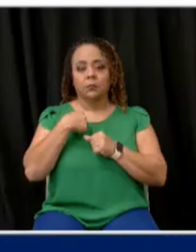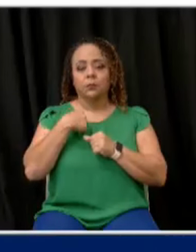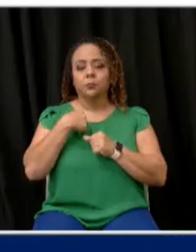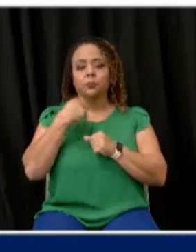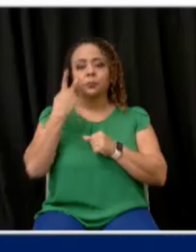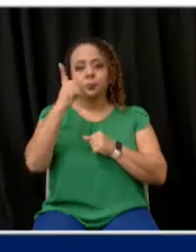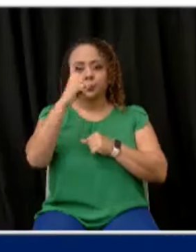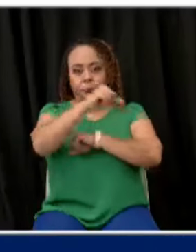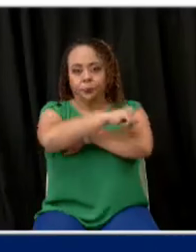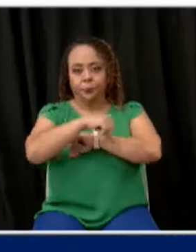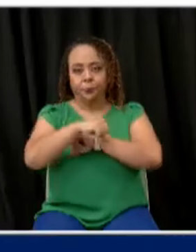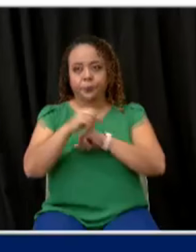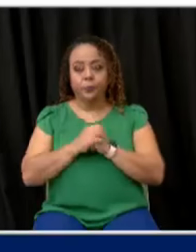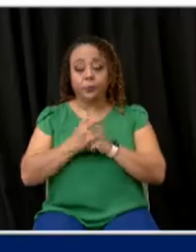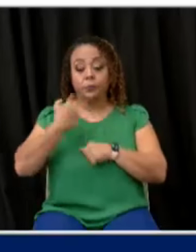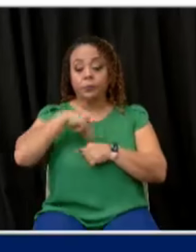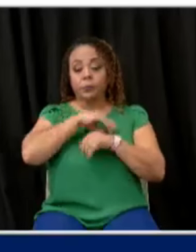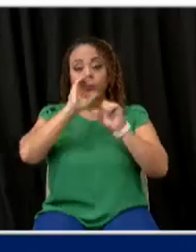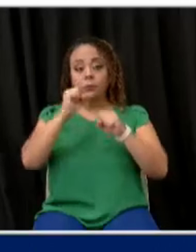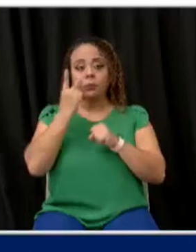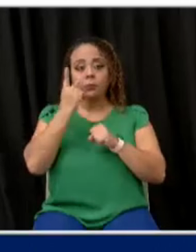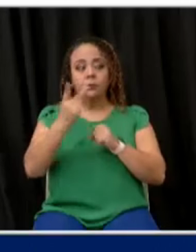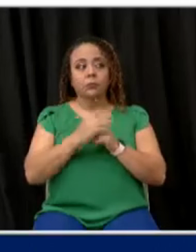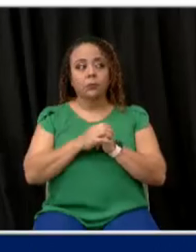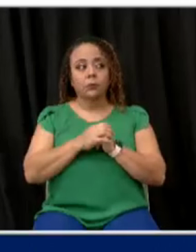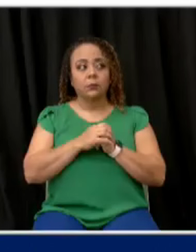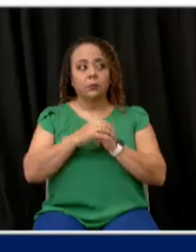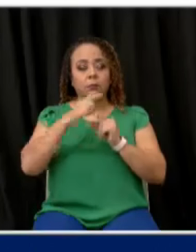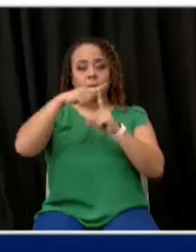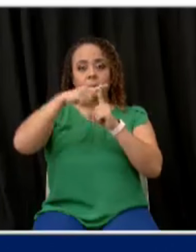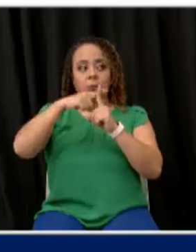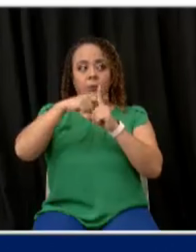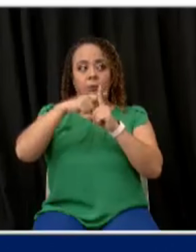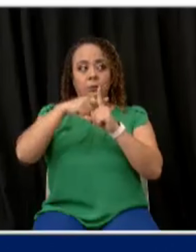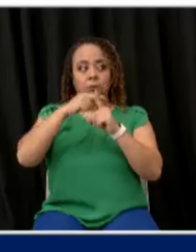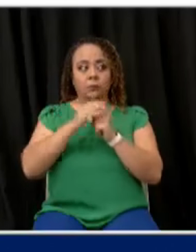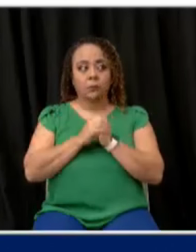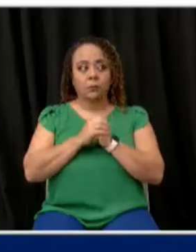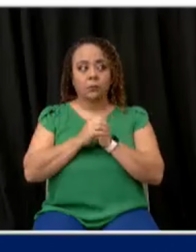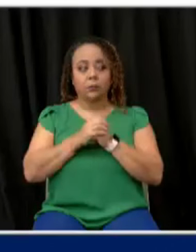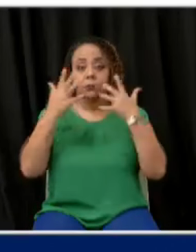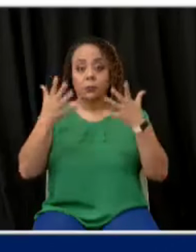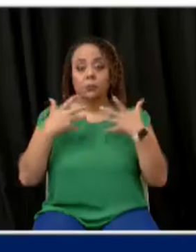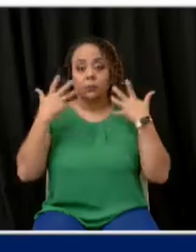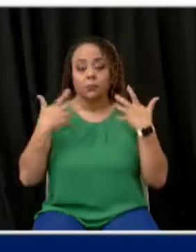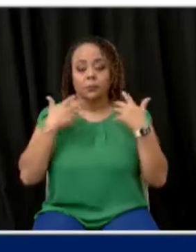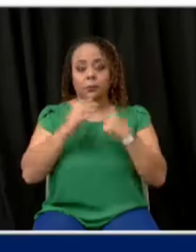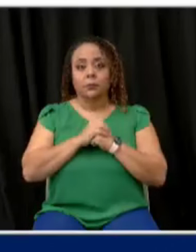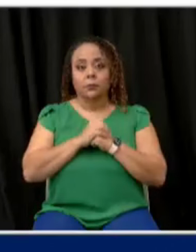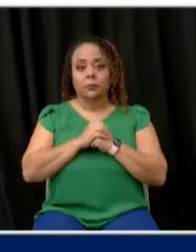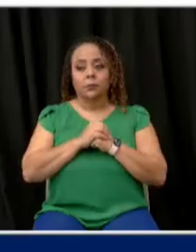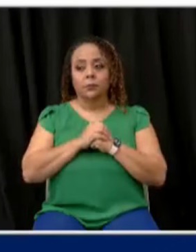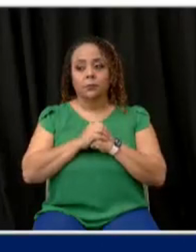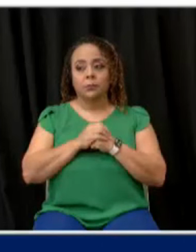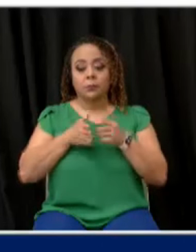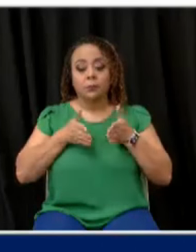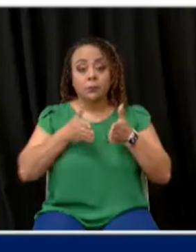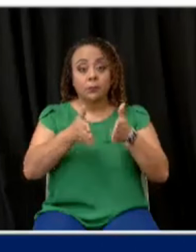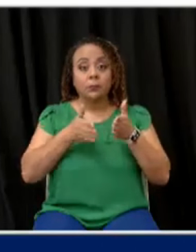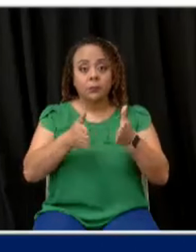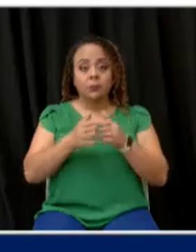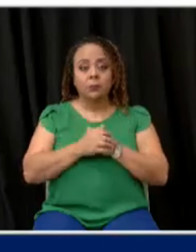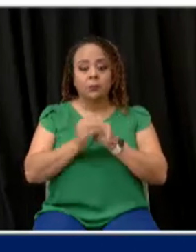arquitecto, donde nosotros podemos ver la temperatura radiante, la temperatura del ambiente en el pavimento o bajo